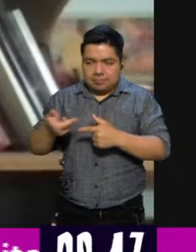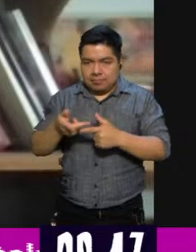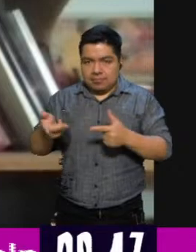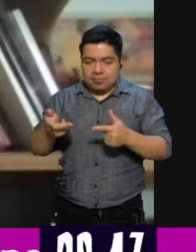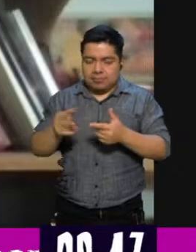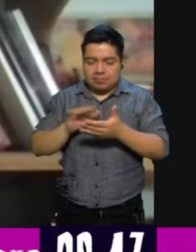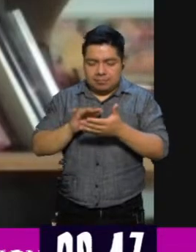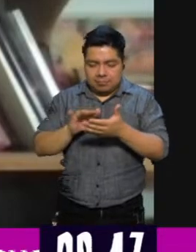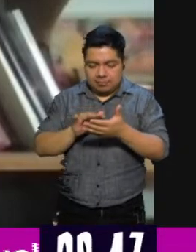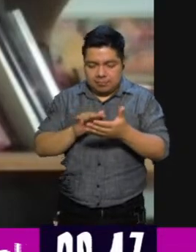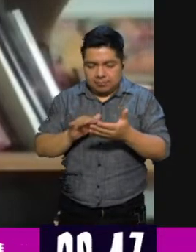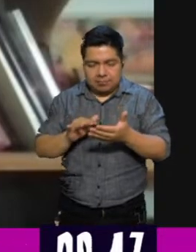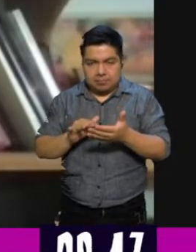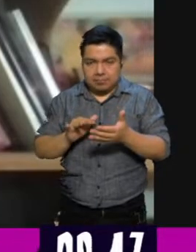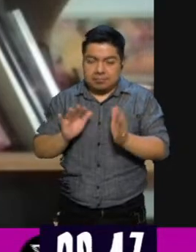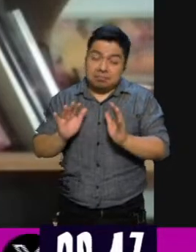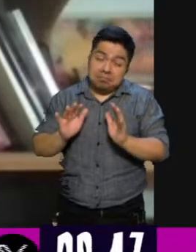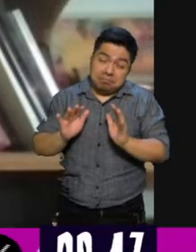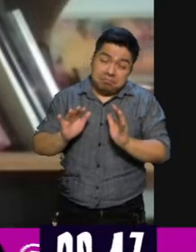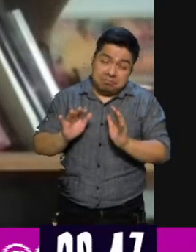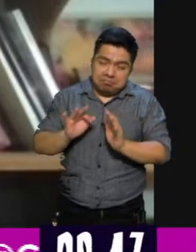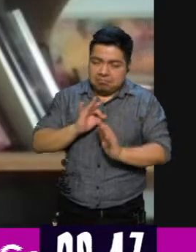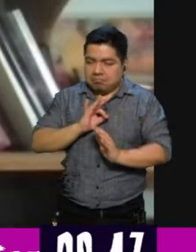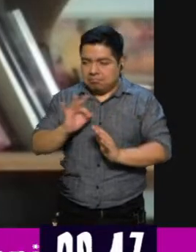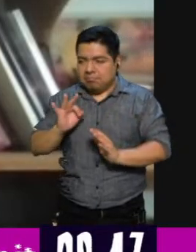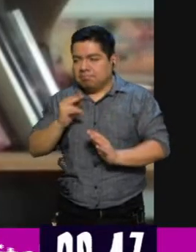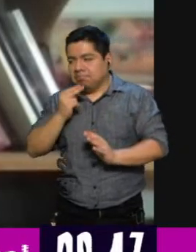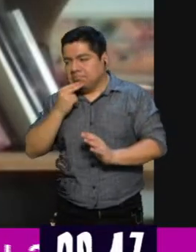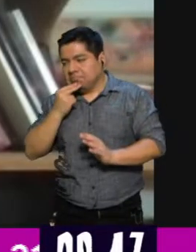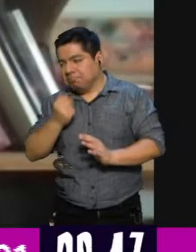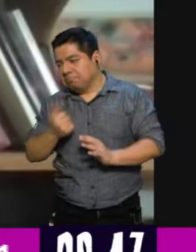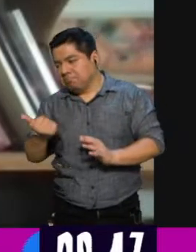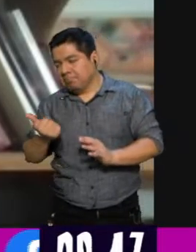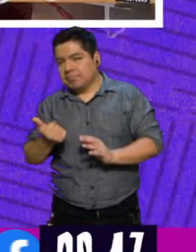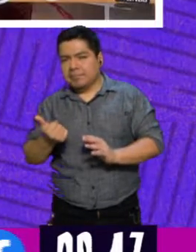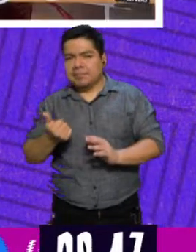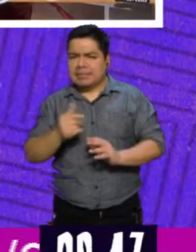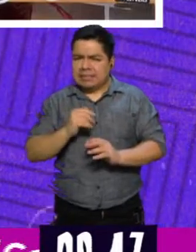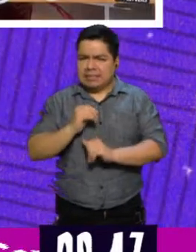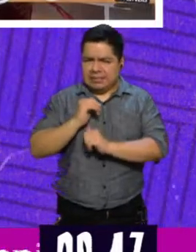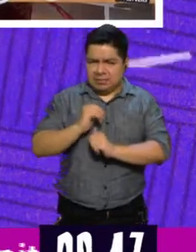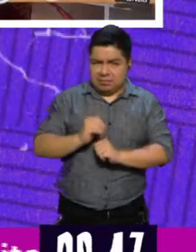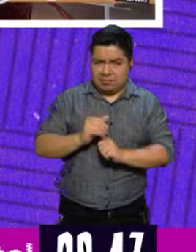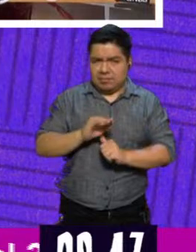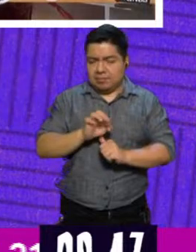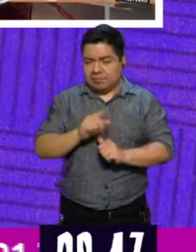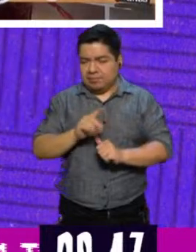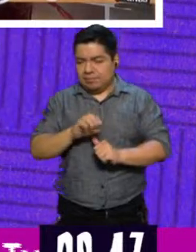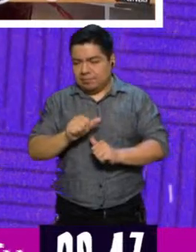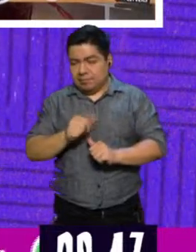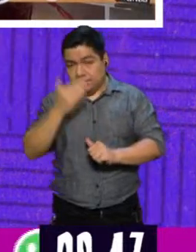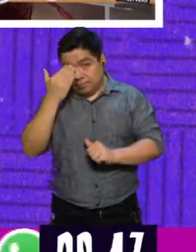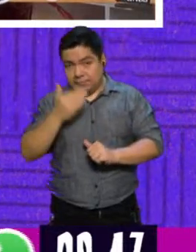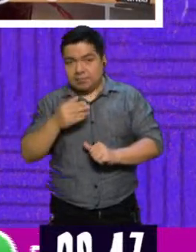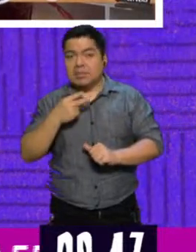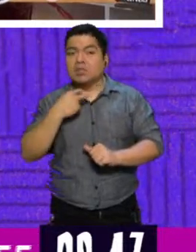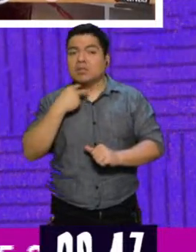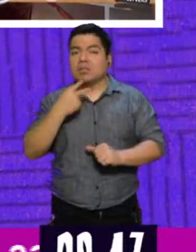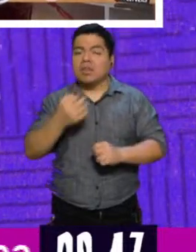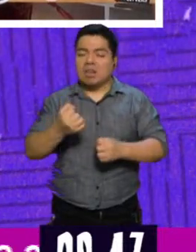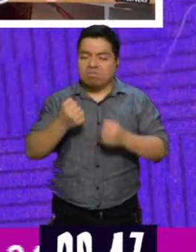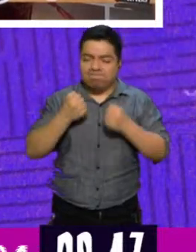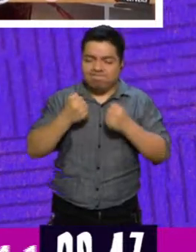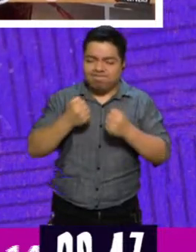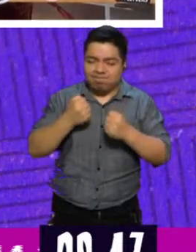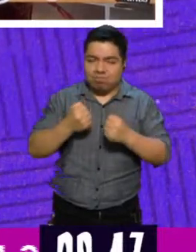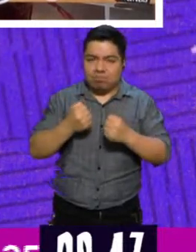el Texto, pues el aunque texto, sea. podías Oye, llevar. y había un cargo de Stentorius, que era el que tenía voz cañona y